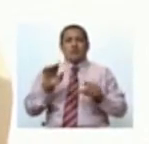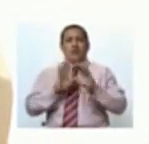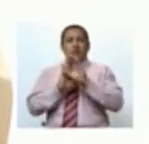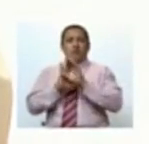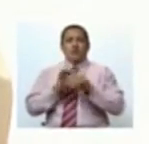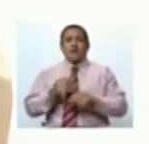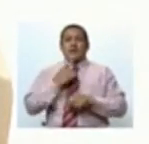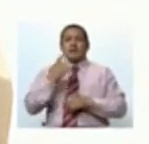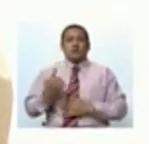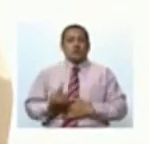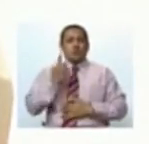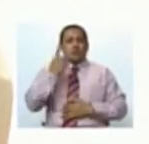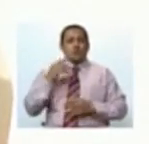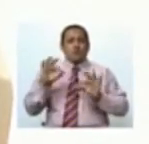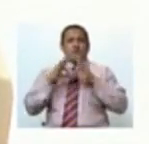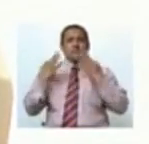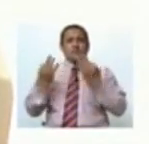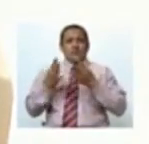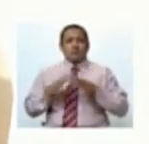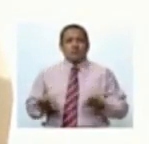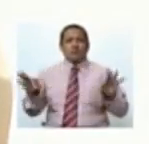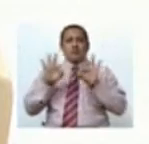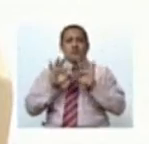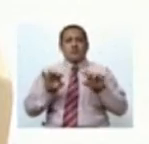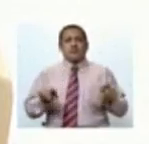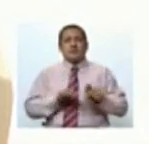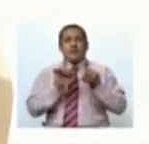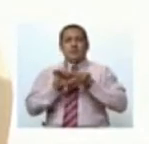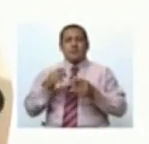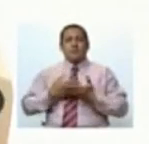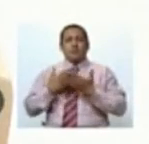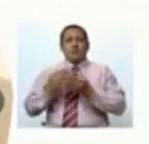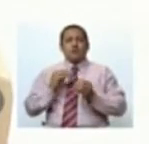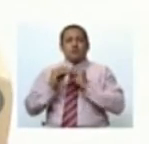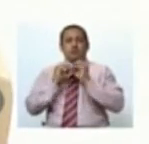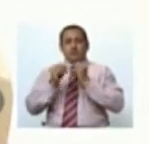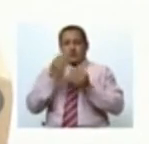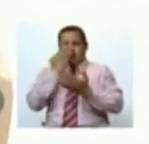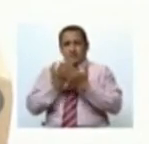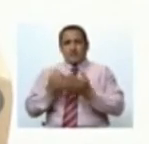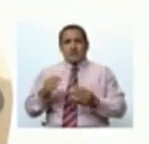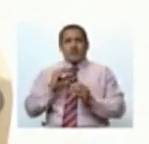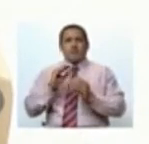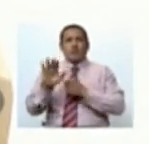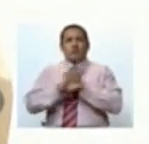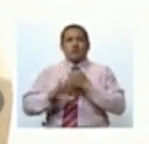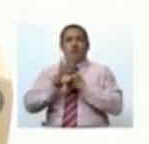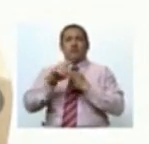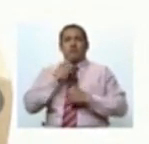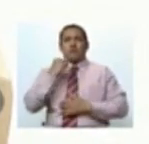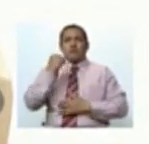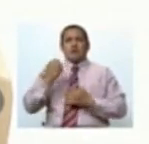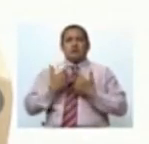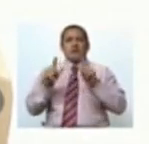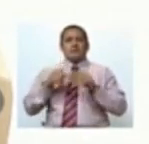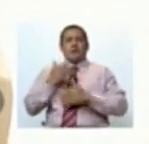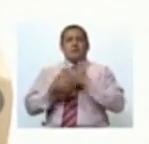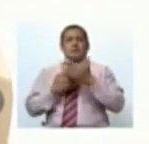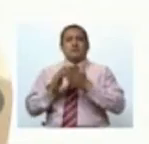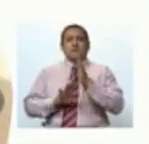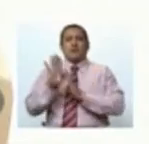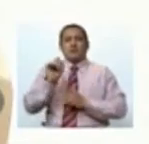de la Constitución es uno de los elementos, pero también puede flexibilizarse de cara a la protección como derechos al libre